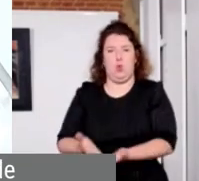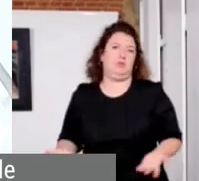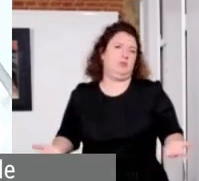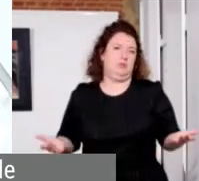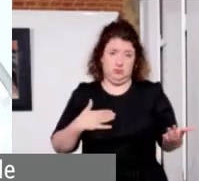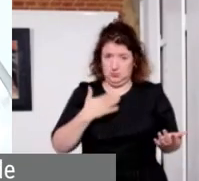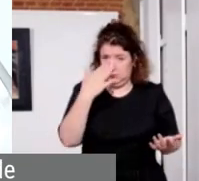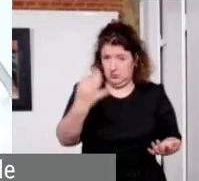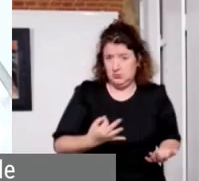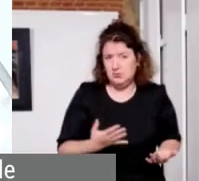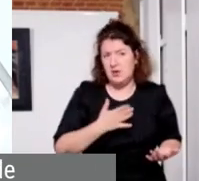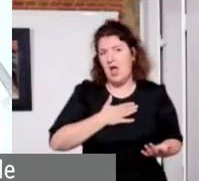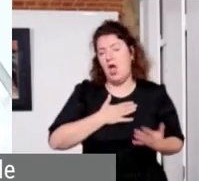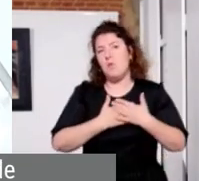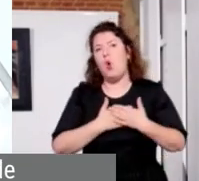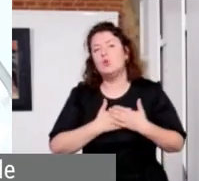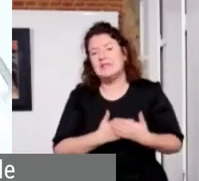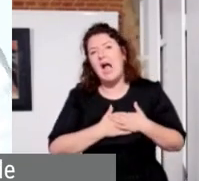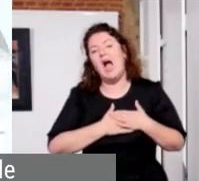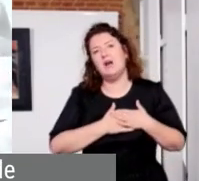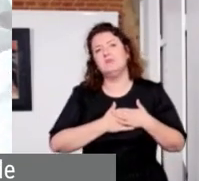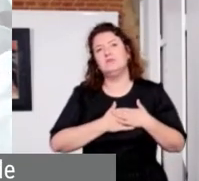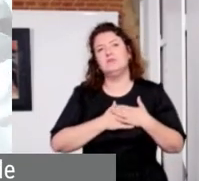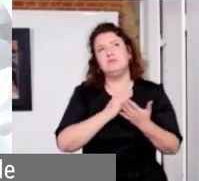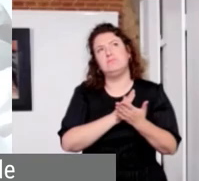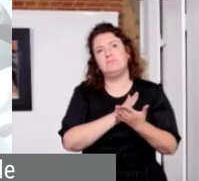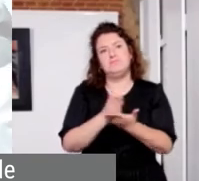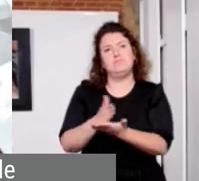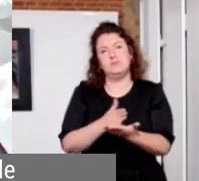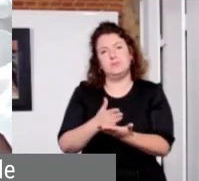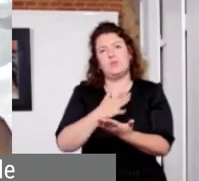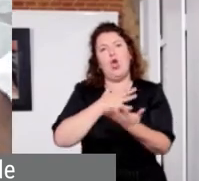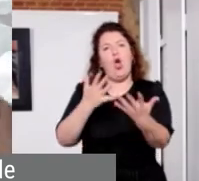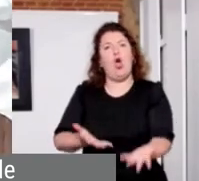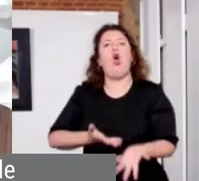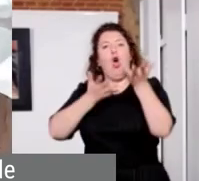creo que la Volunteca, aparte de ofrecer,